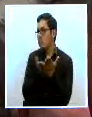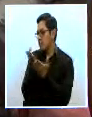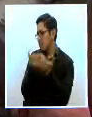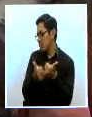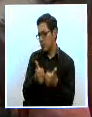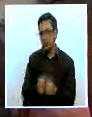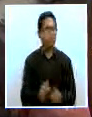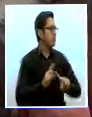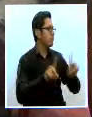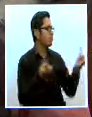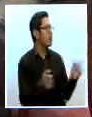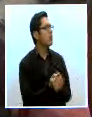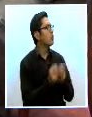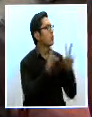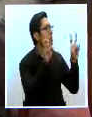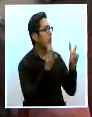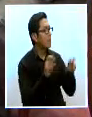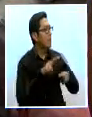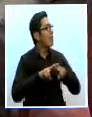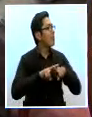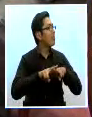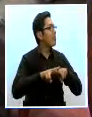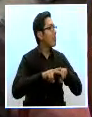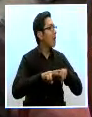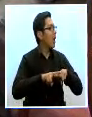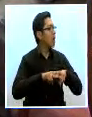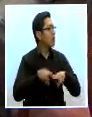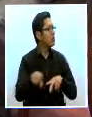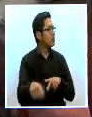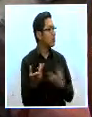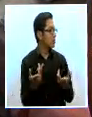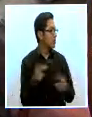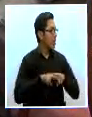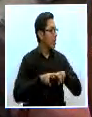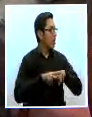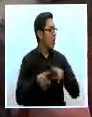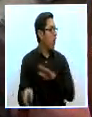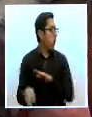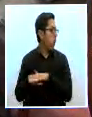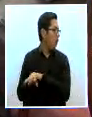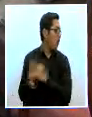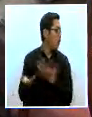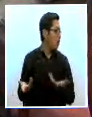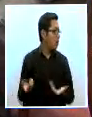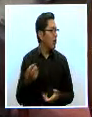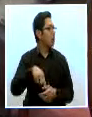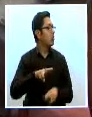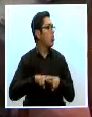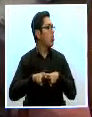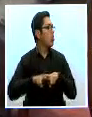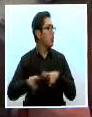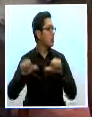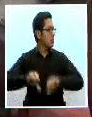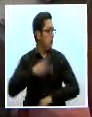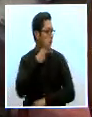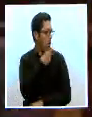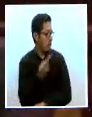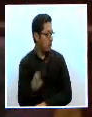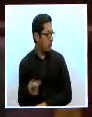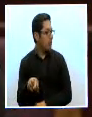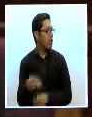los denominados justamente si bien puede haber sanciones en ese sentido qué va a pasar con aquellos que entonces opten por esta otra alternativa esto les duele a los señores